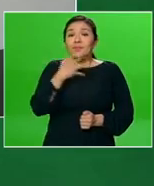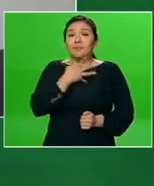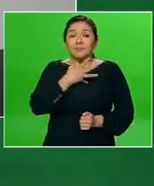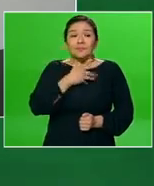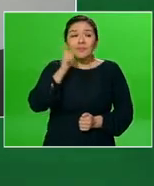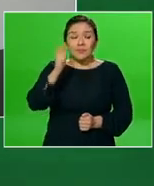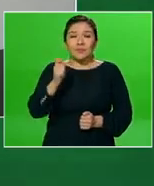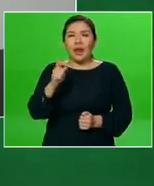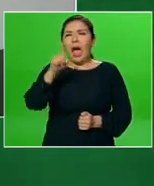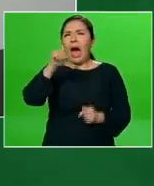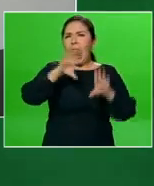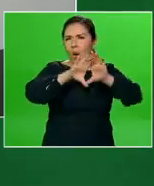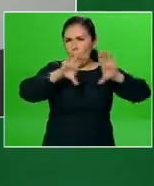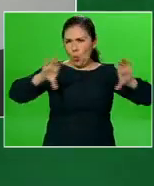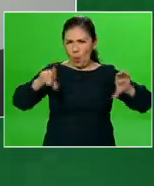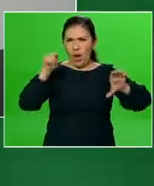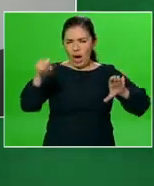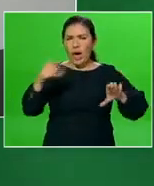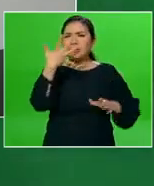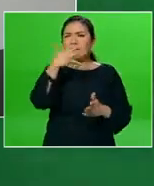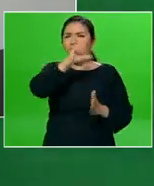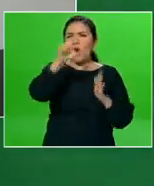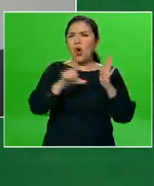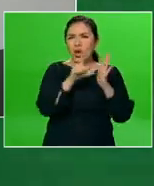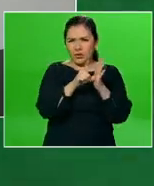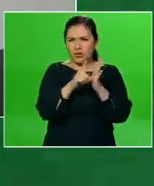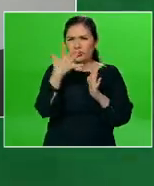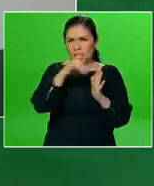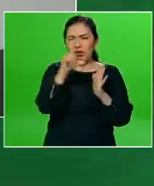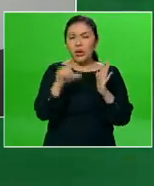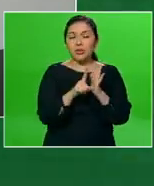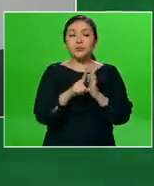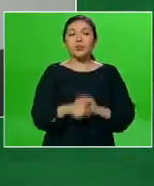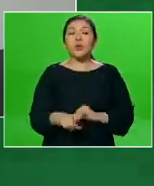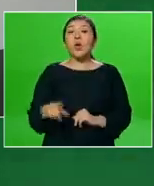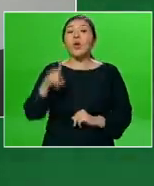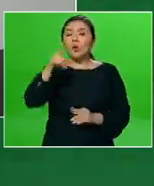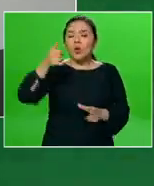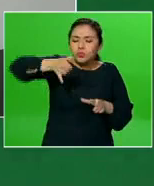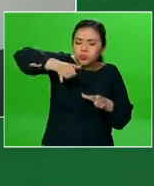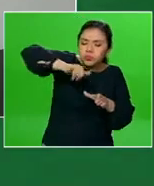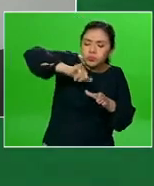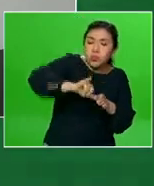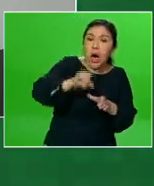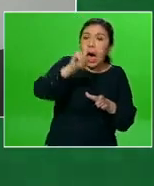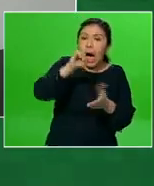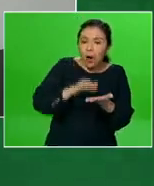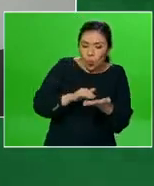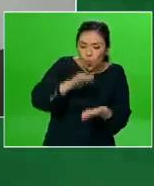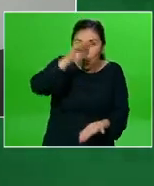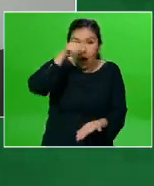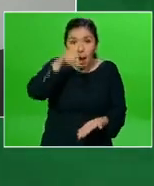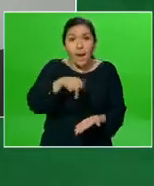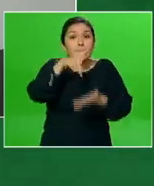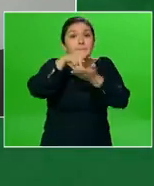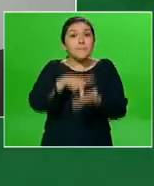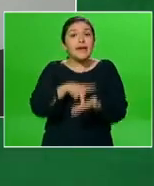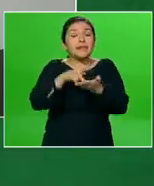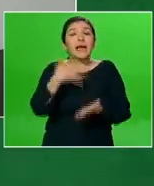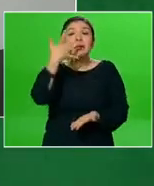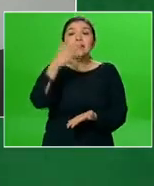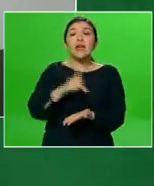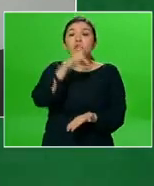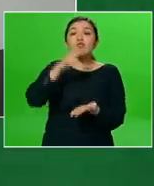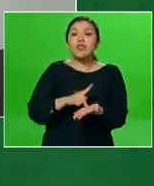con este labores de 5 litros cuando me llegan con alas de 5 litros esas cinco kilos